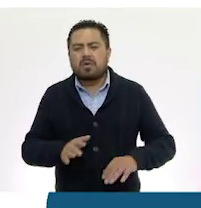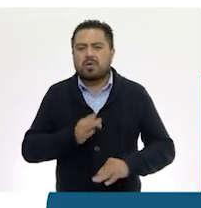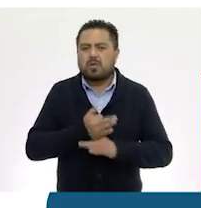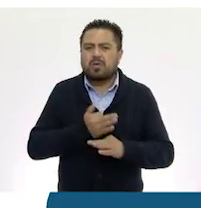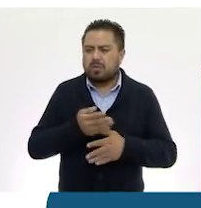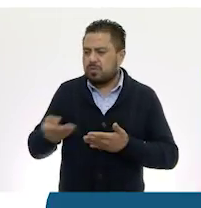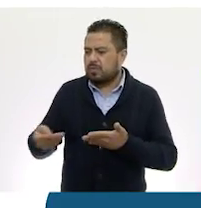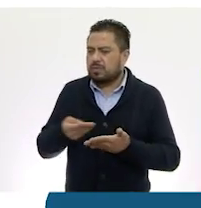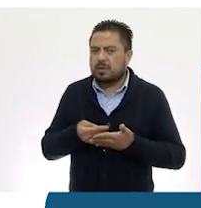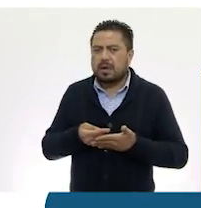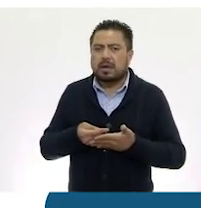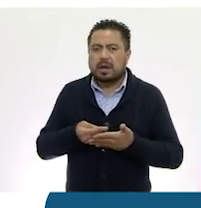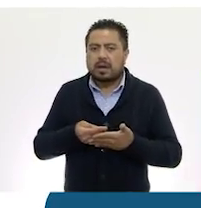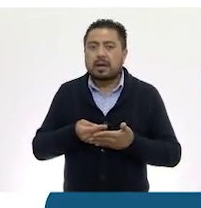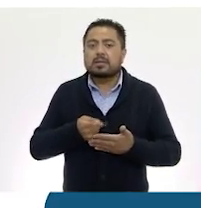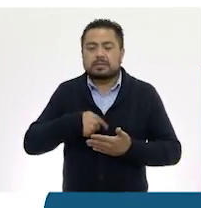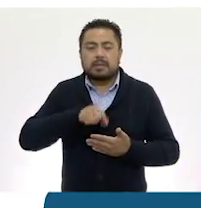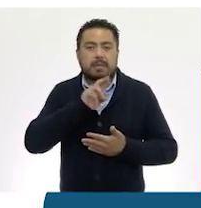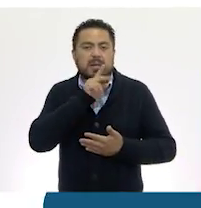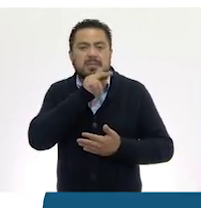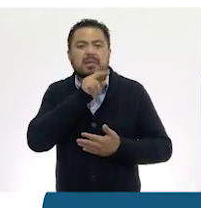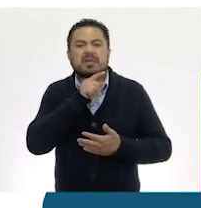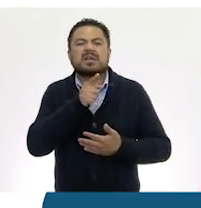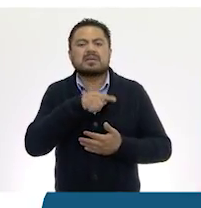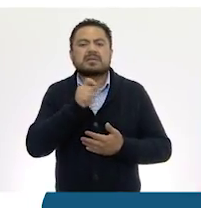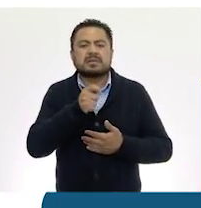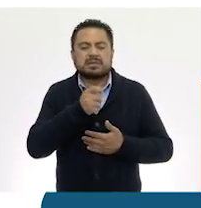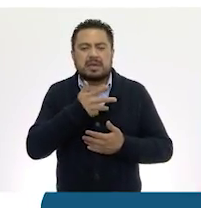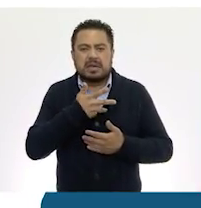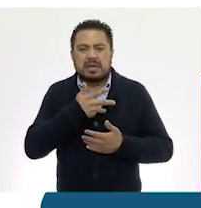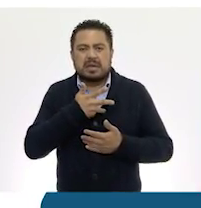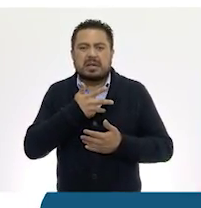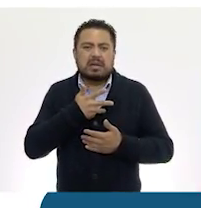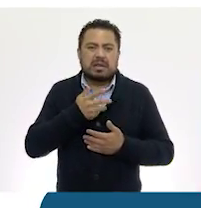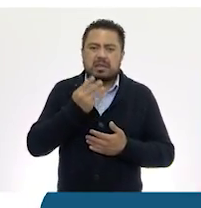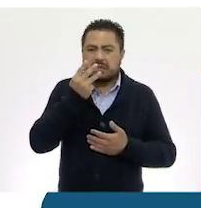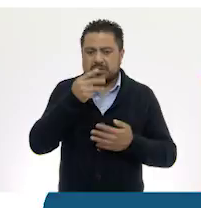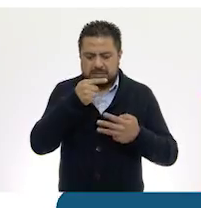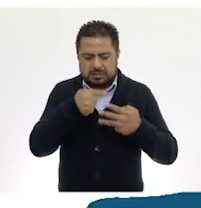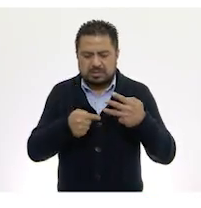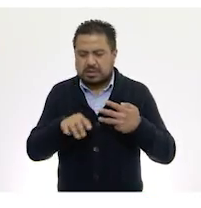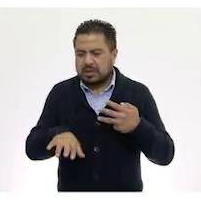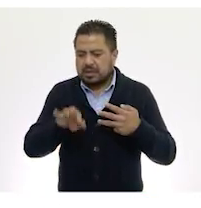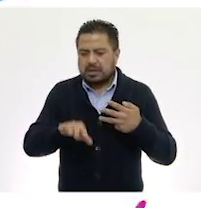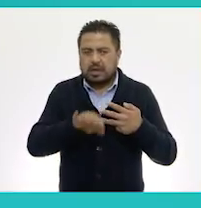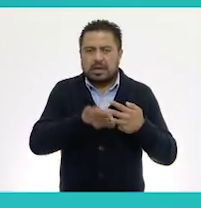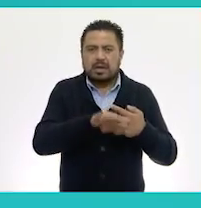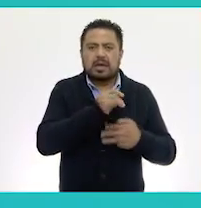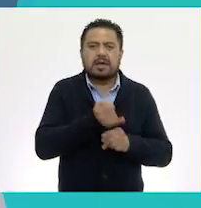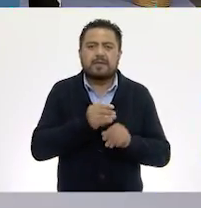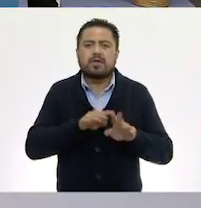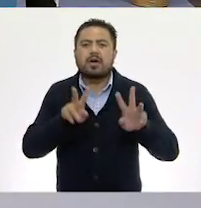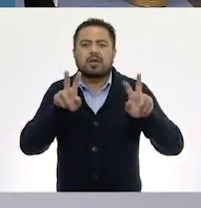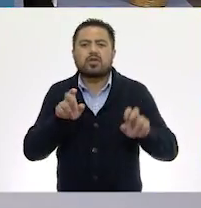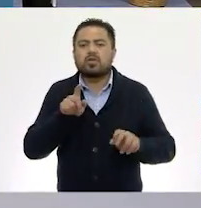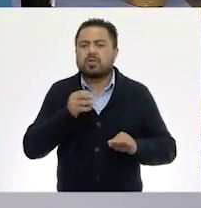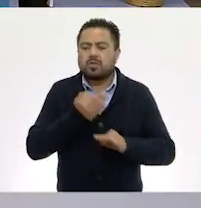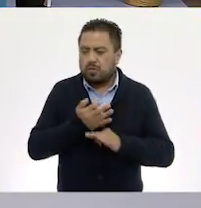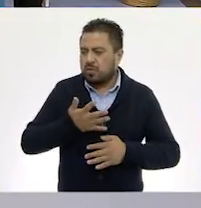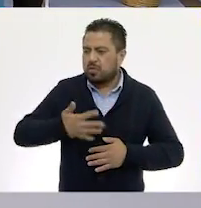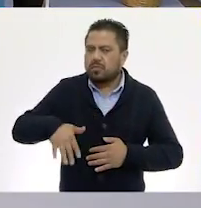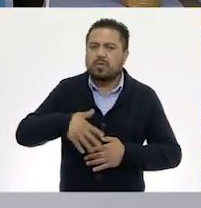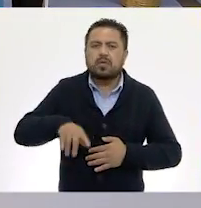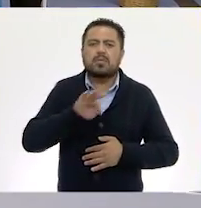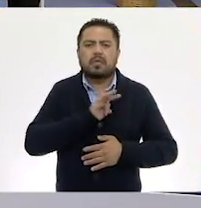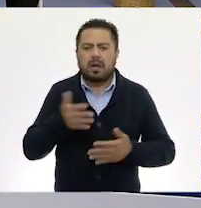está proporcionando. Así que lo mejor es tener al menos 3 opciones de información sobre el tema que buscamos.